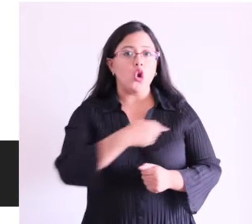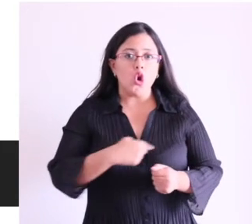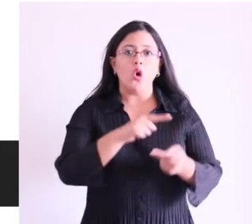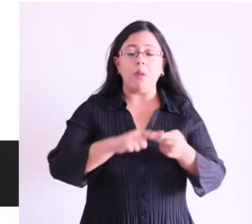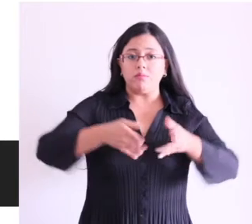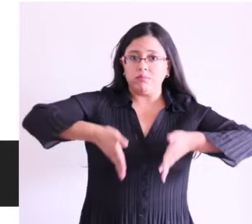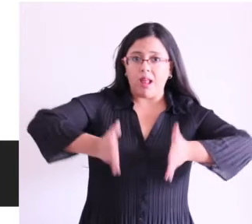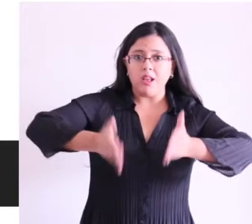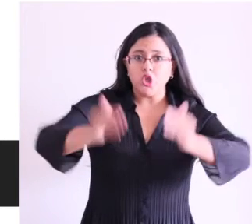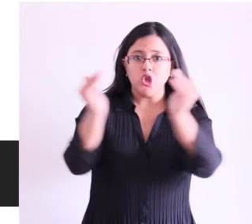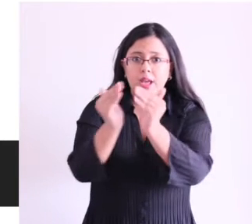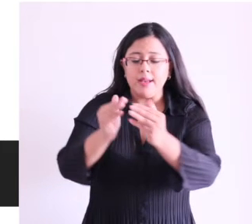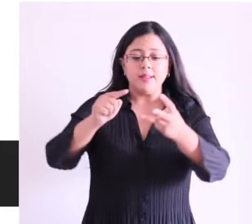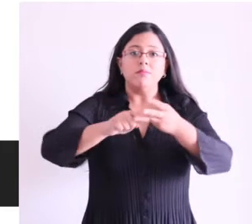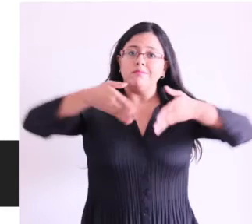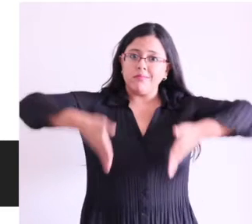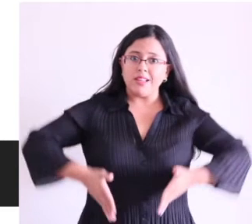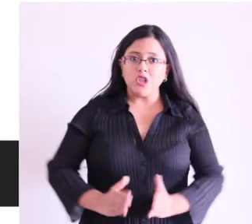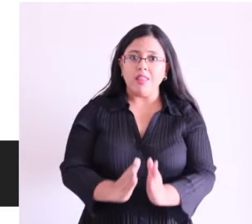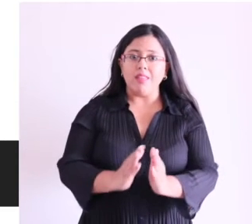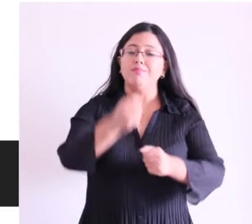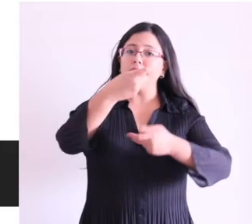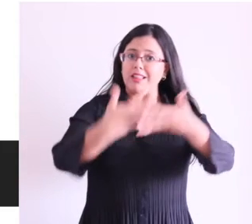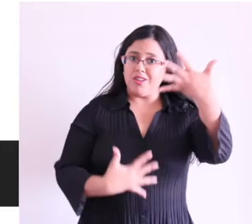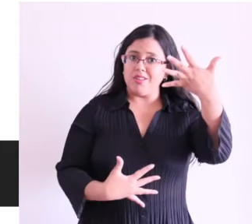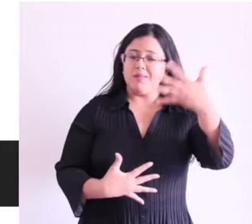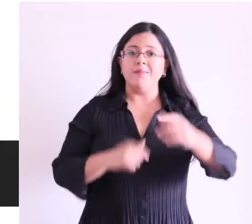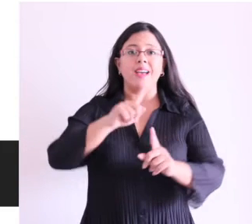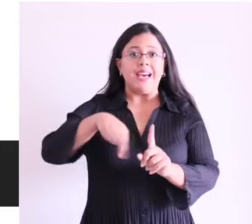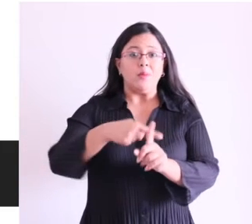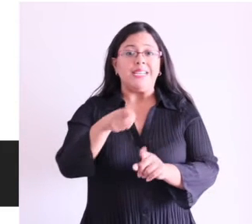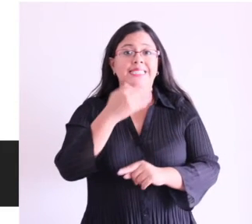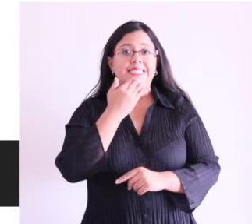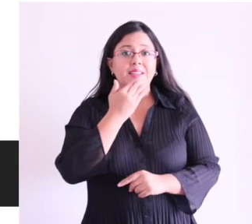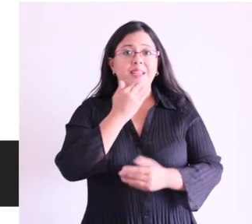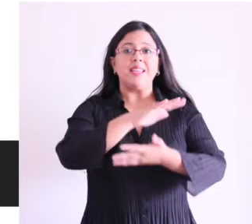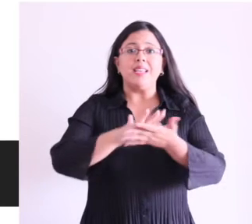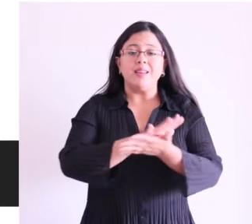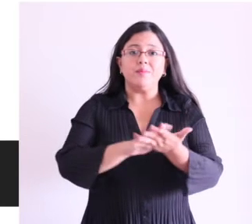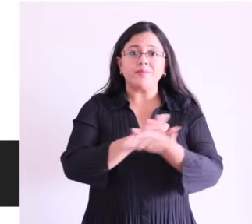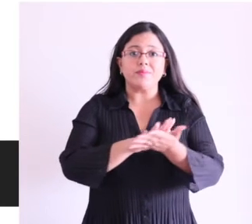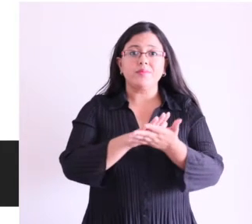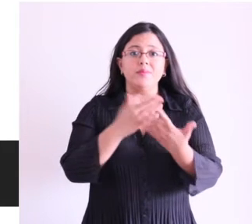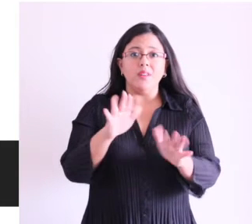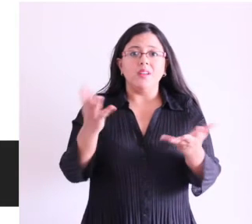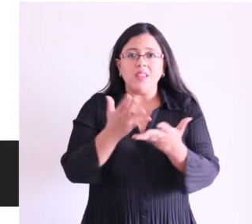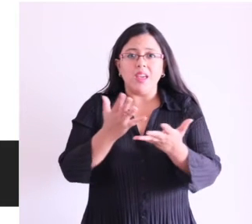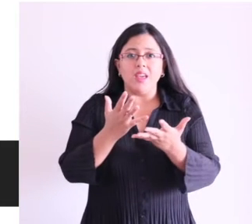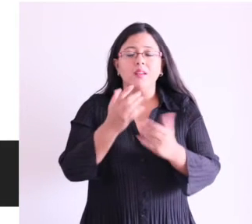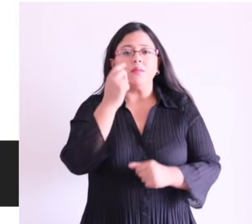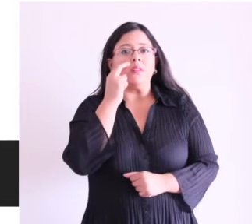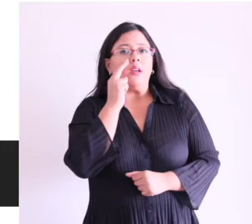un domicilio, una nacionalidad, etc. Además, también como ejemplo podemos encontrar